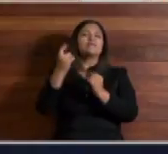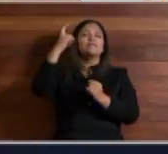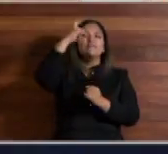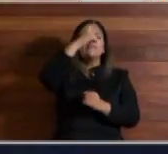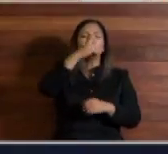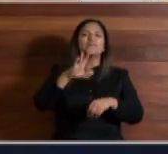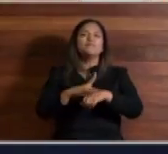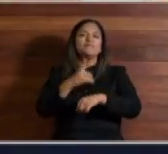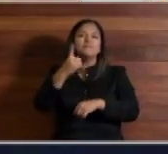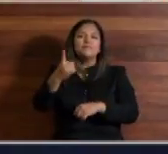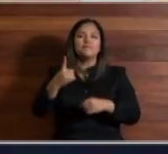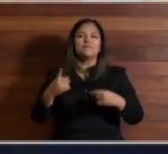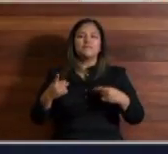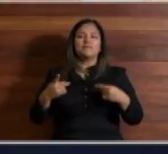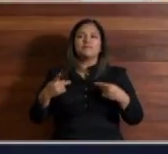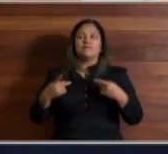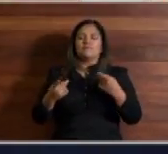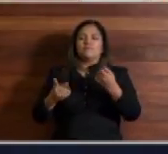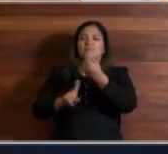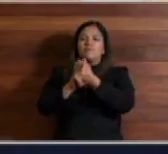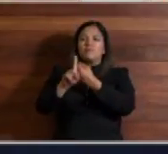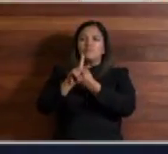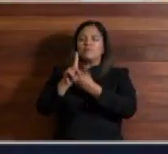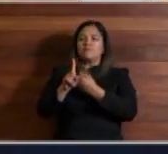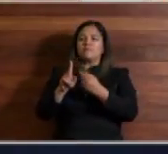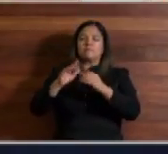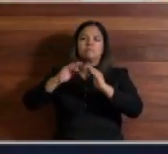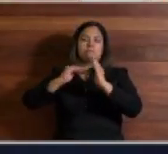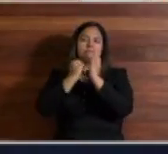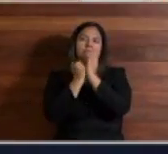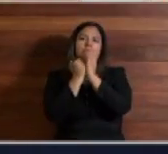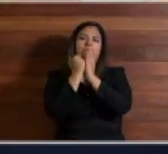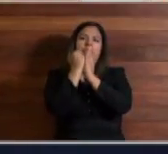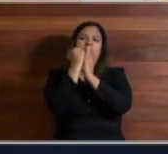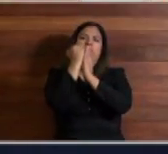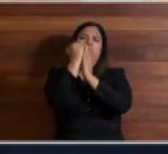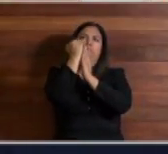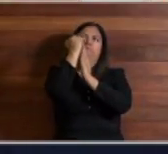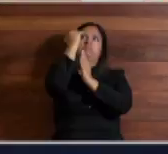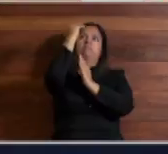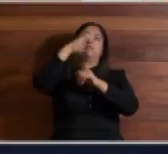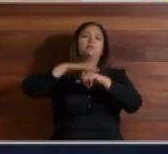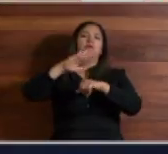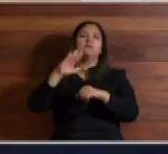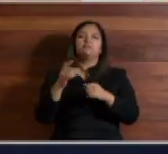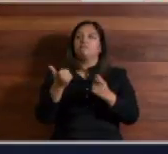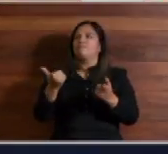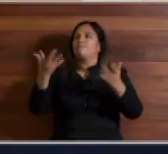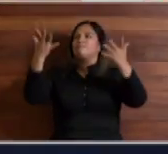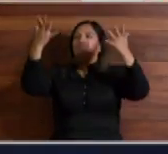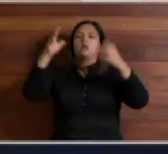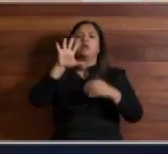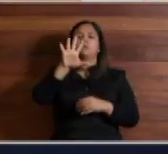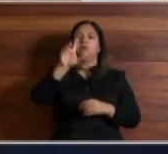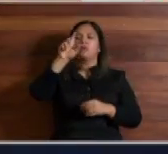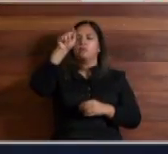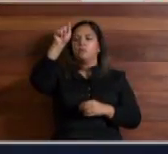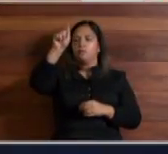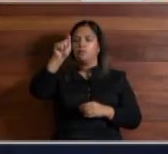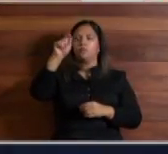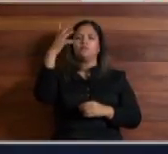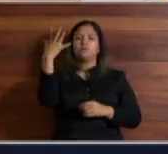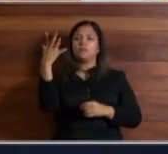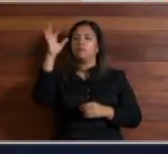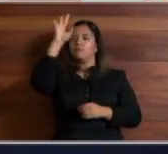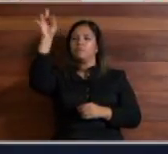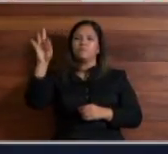de un monto alarmante de casi 5.5% anual en los últimos años. Es decir, la